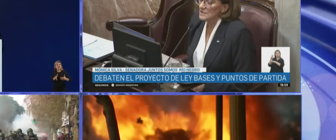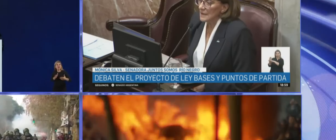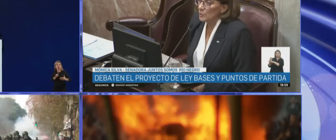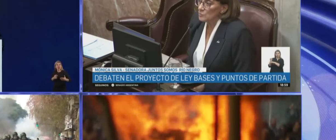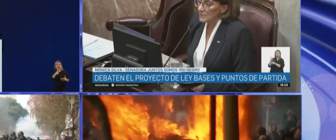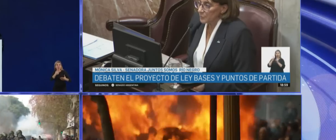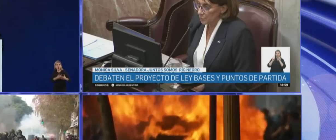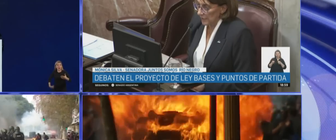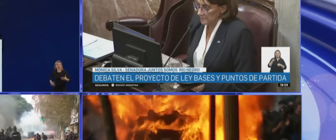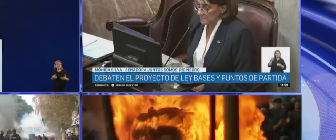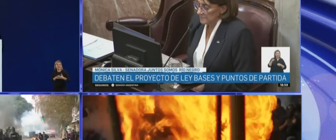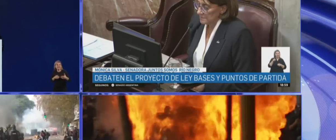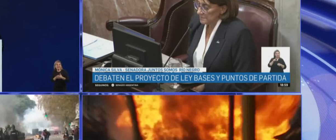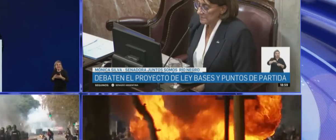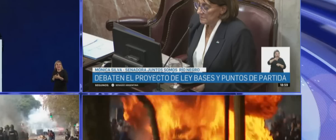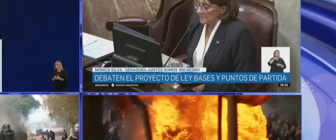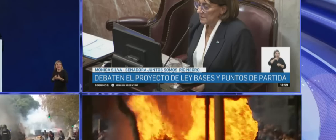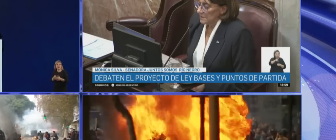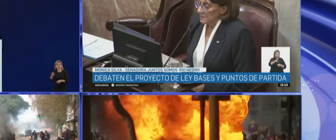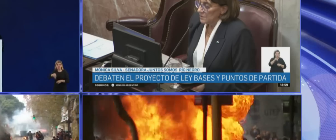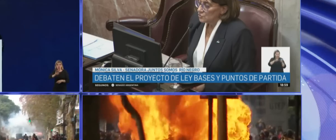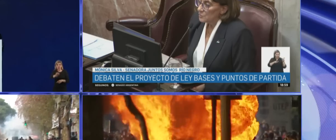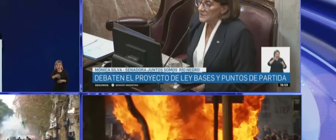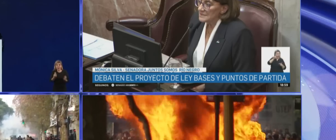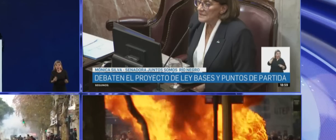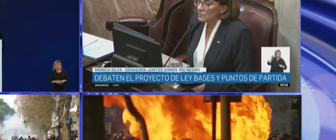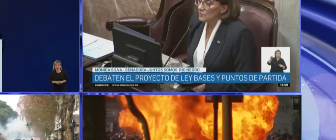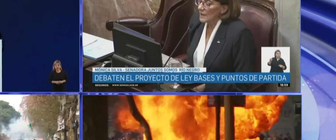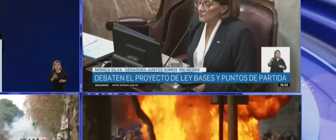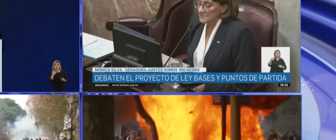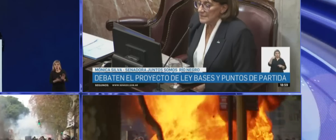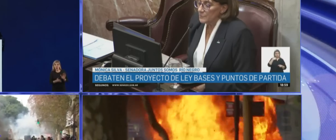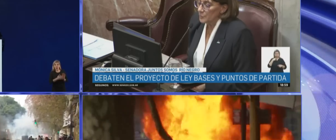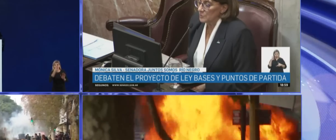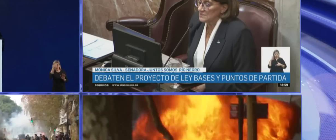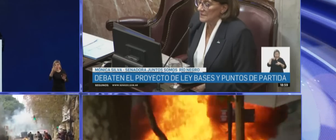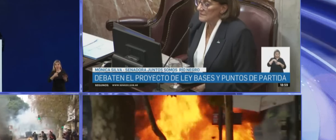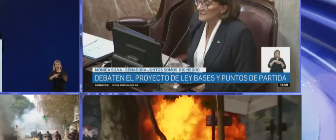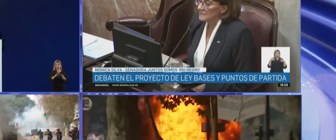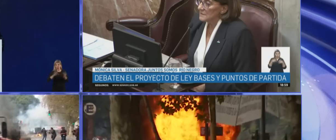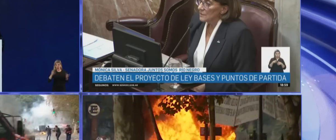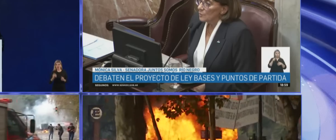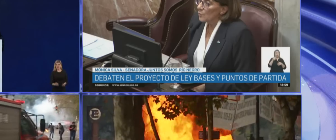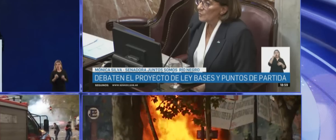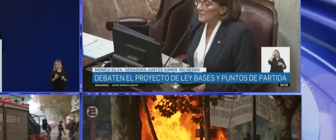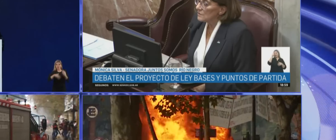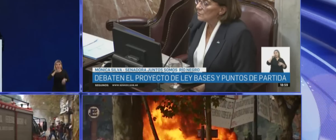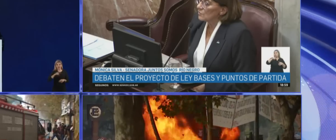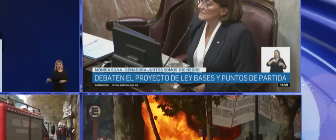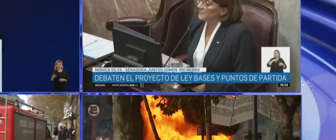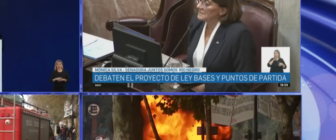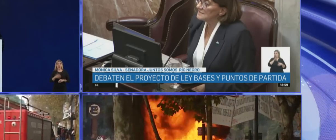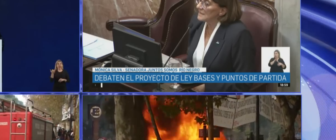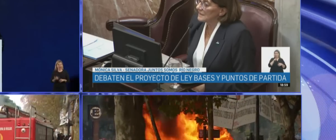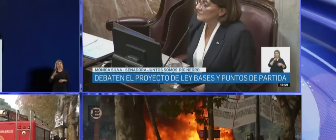gobernar. Pero ¿saben qué? Todo esto está probando que las ideas de la libertad son más fuertes, porque a pesar de la